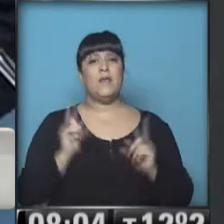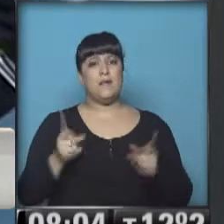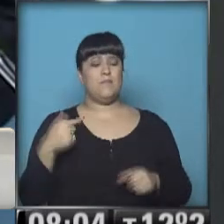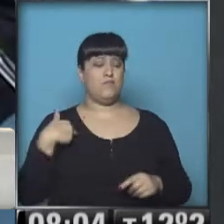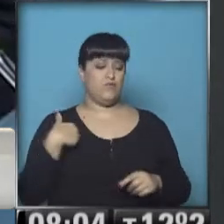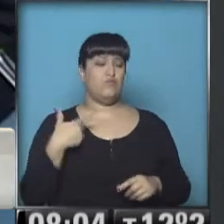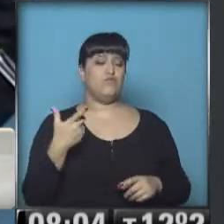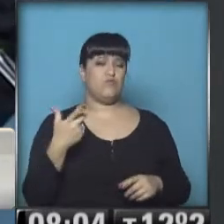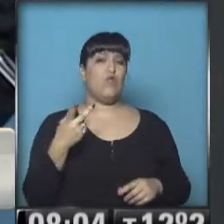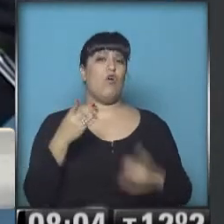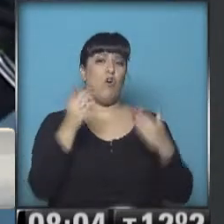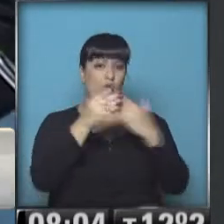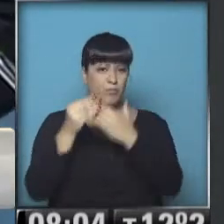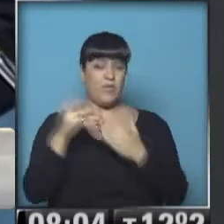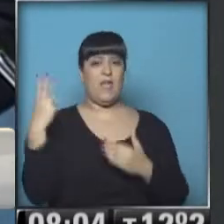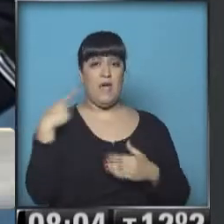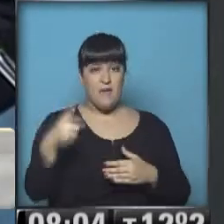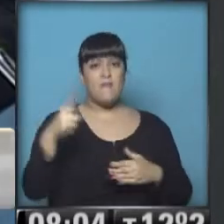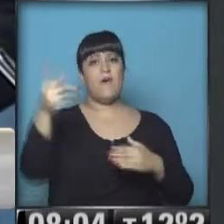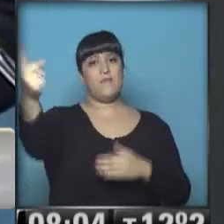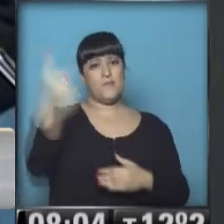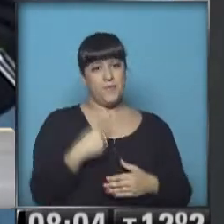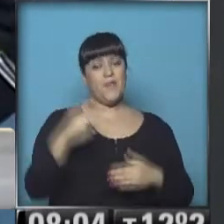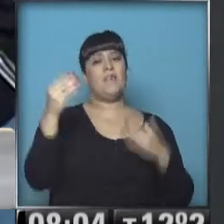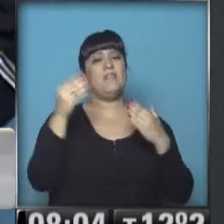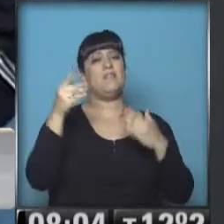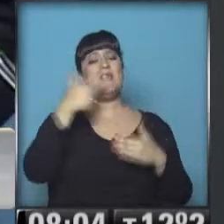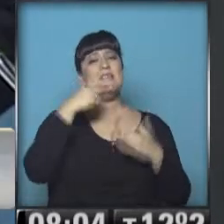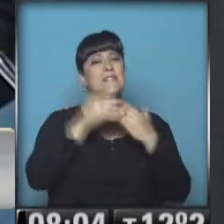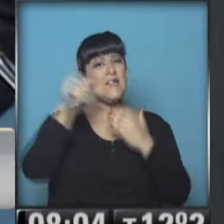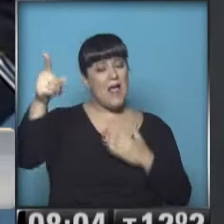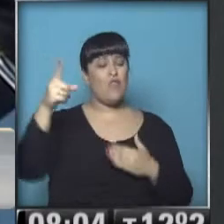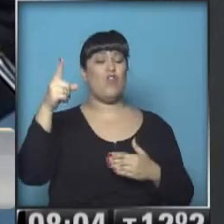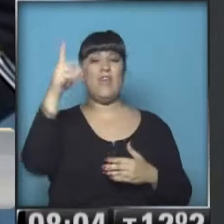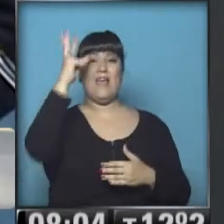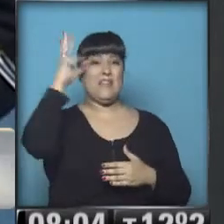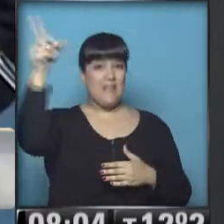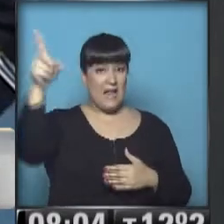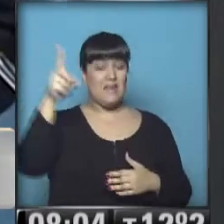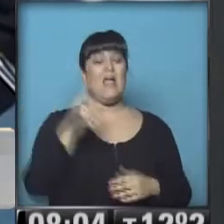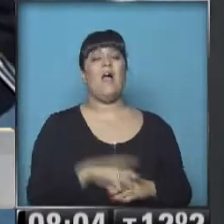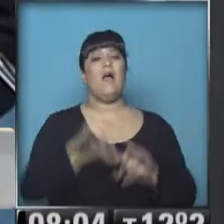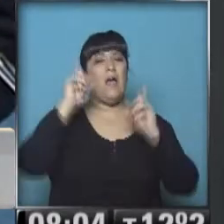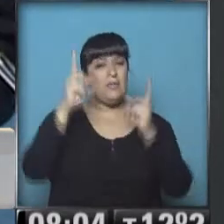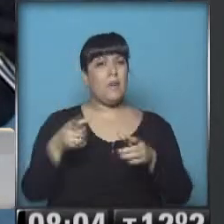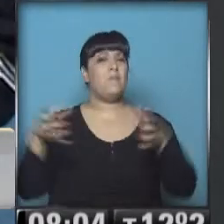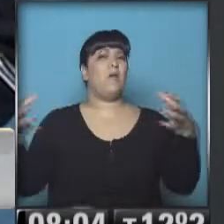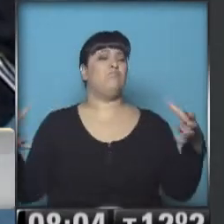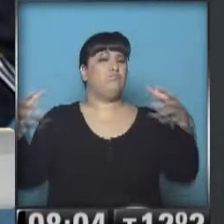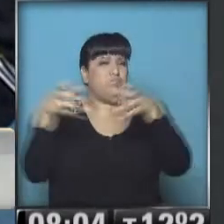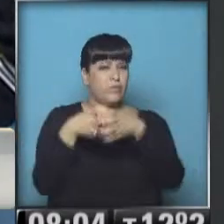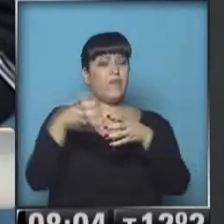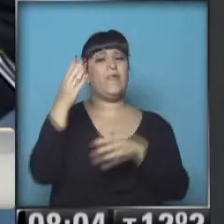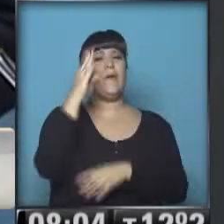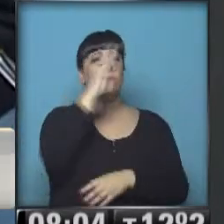gabinete de ministros de recibir al presidente del senado italiano pietro grosso y también a una delegación de directores del banco